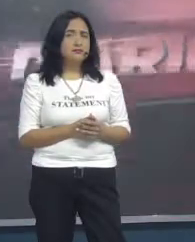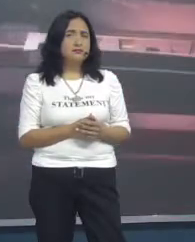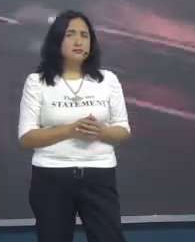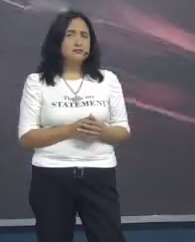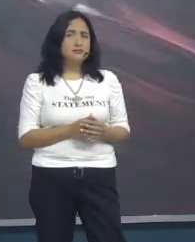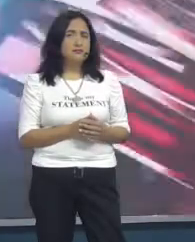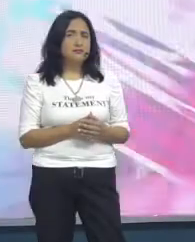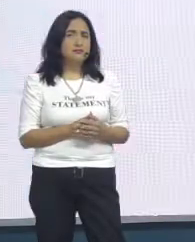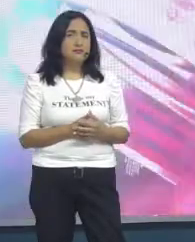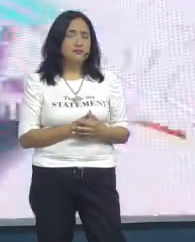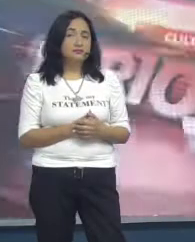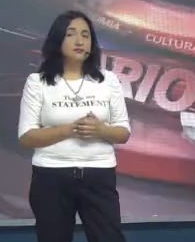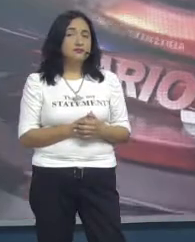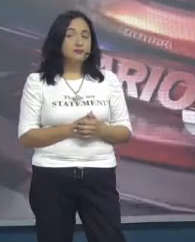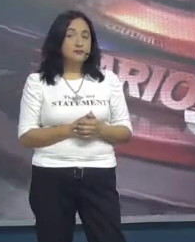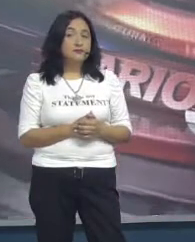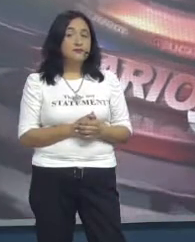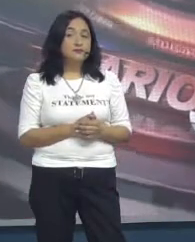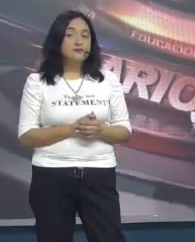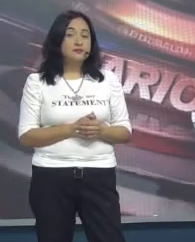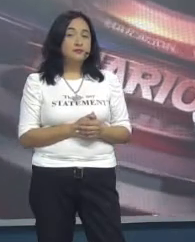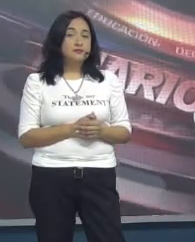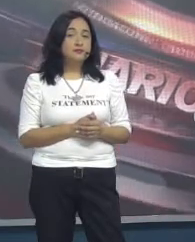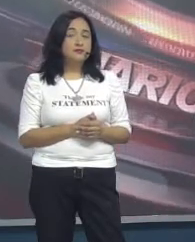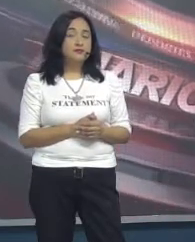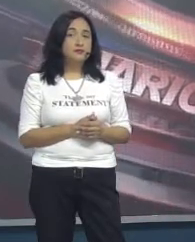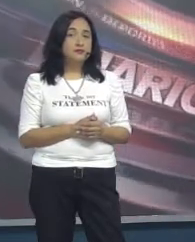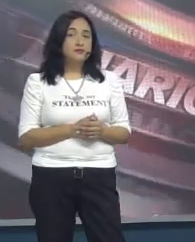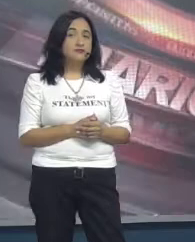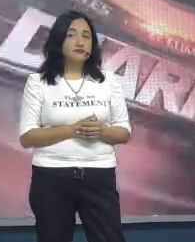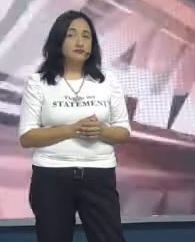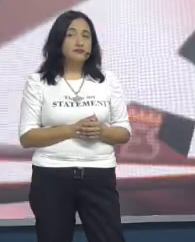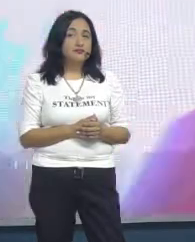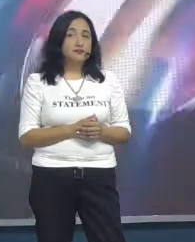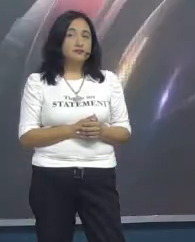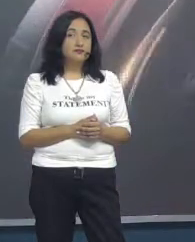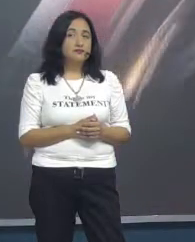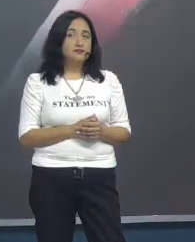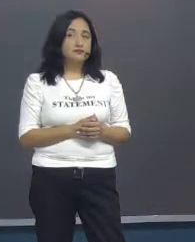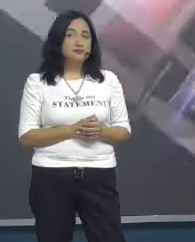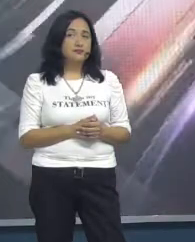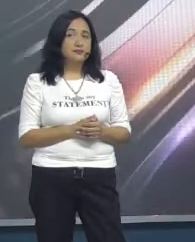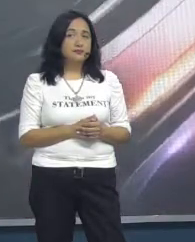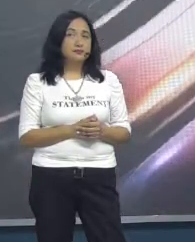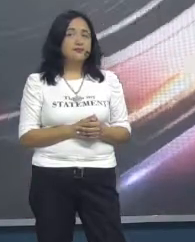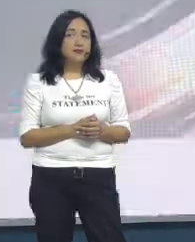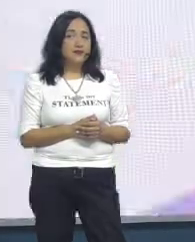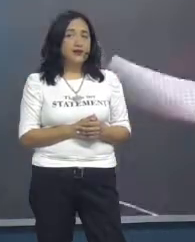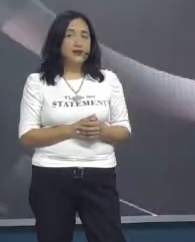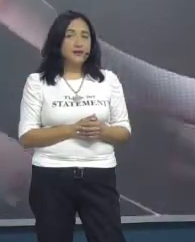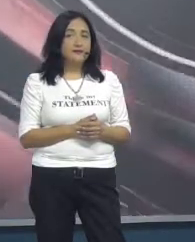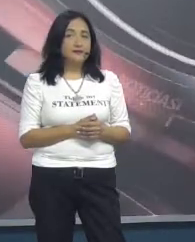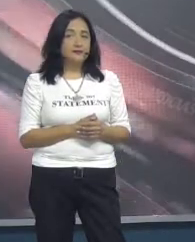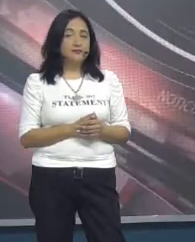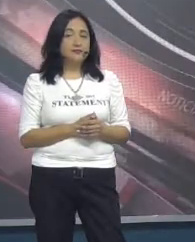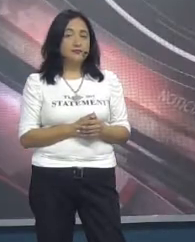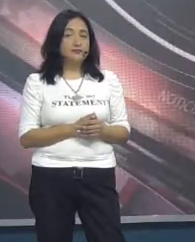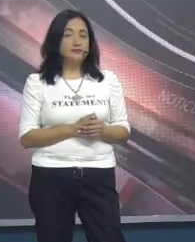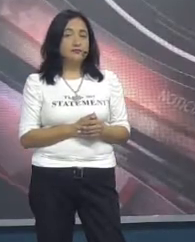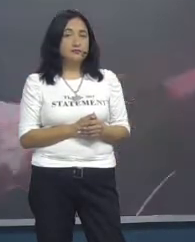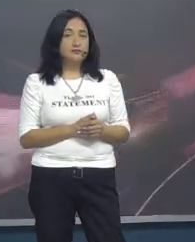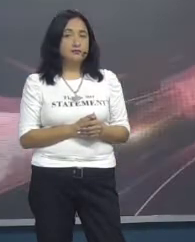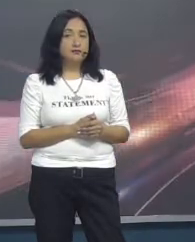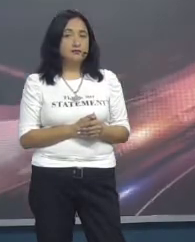es que depende de del área que sea, por los tiempos que tarda en atender, ¿sí? Así que